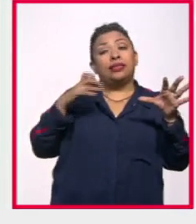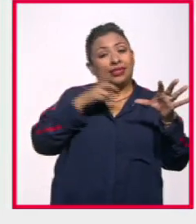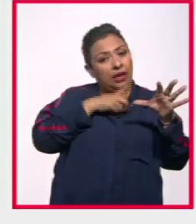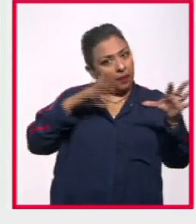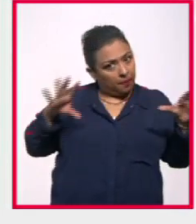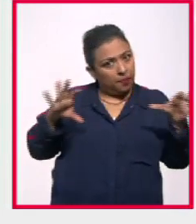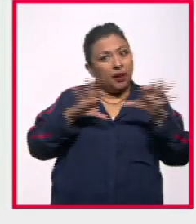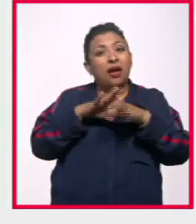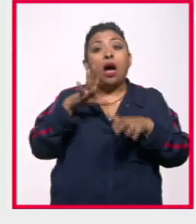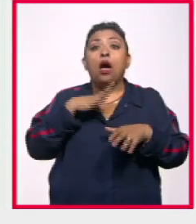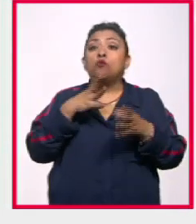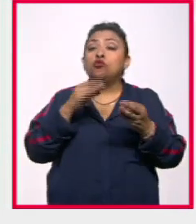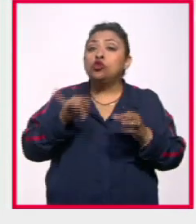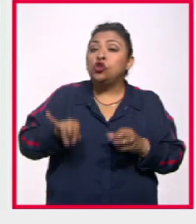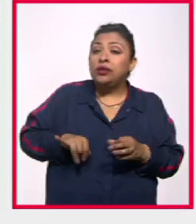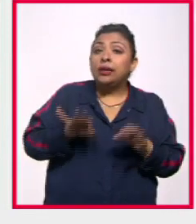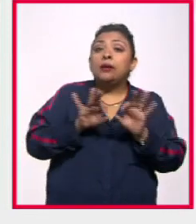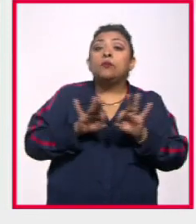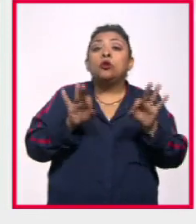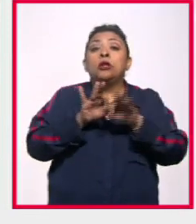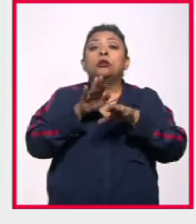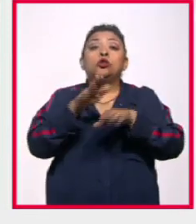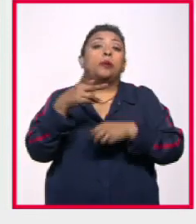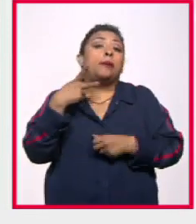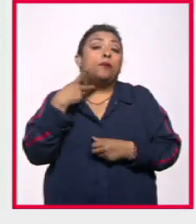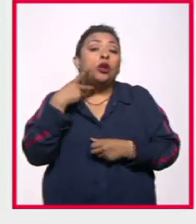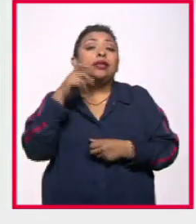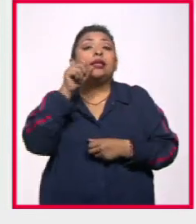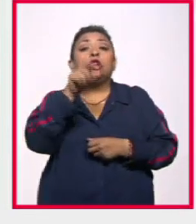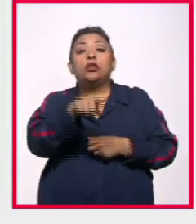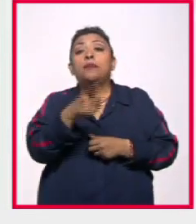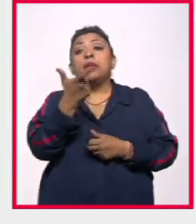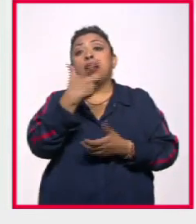profundos, tanto en este sentido político como también